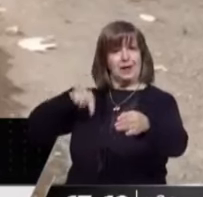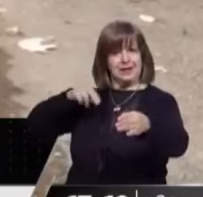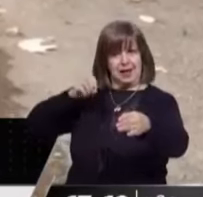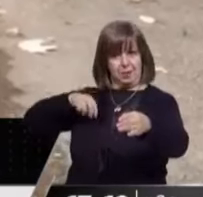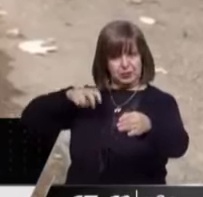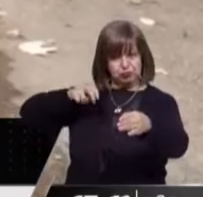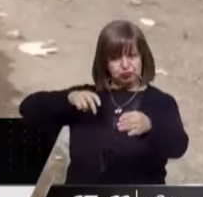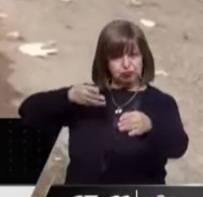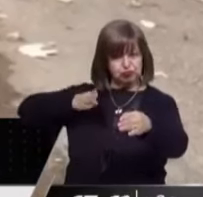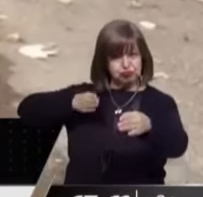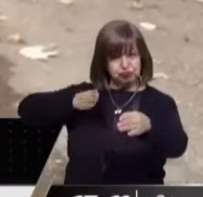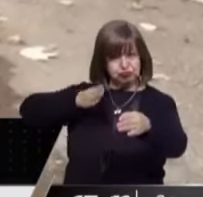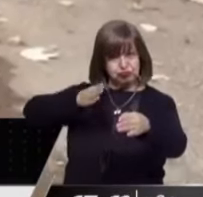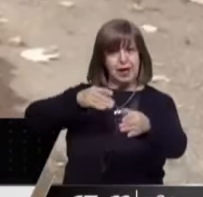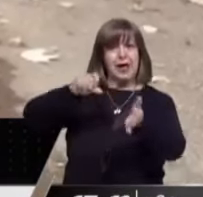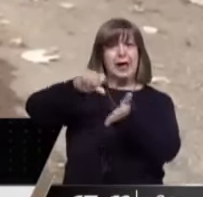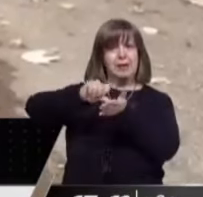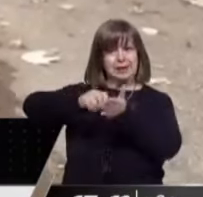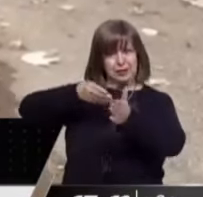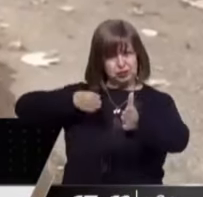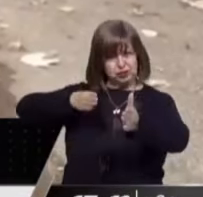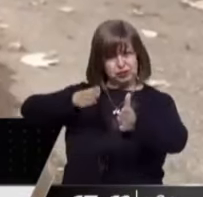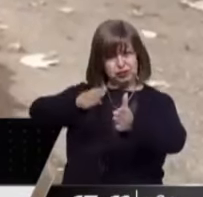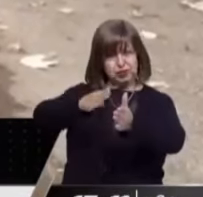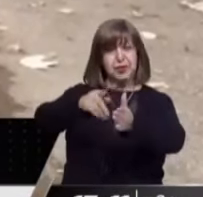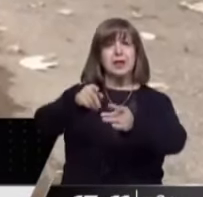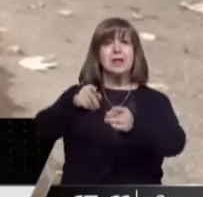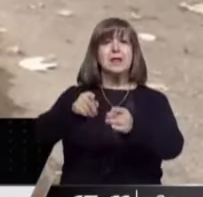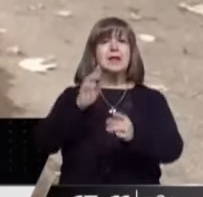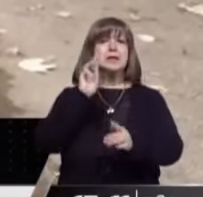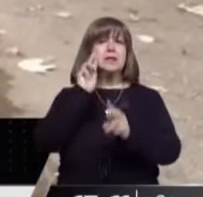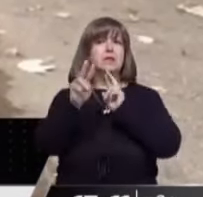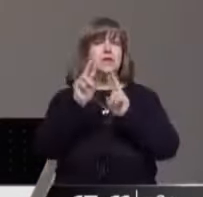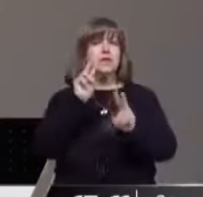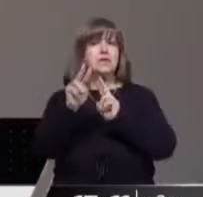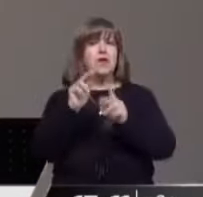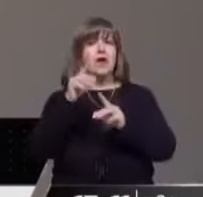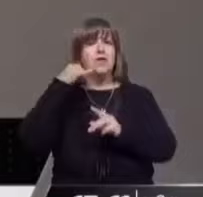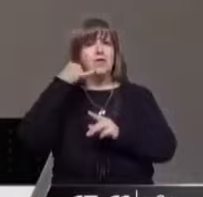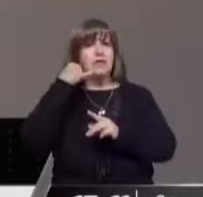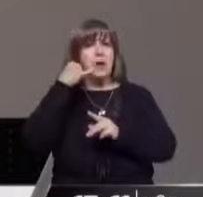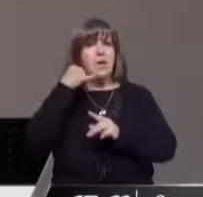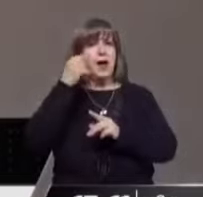Tres hombres fueron detenidos. Vecinos alertaron porque los vieron robando ruedas.